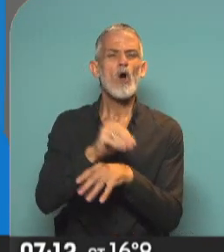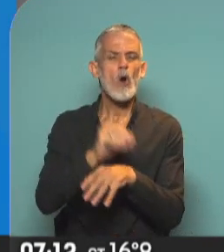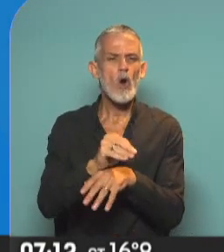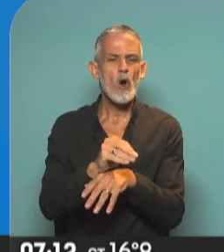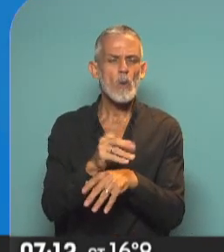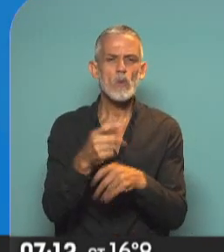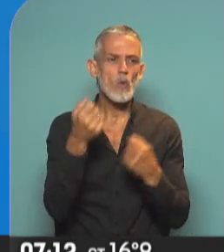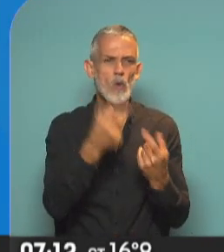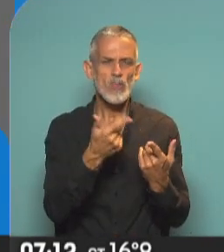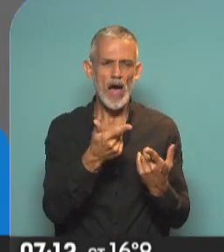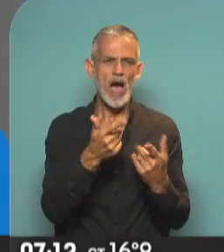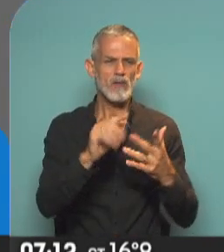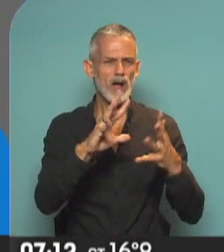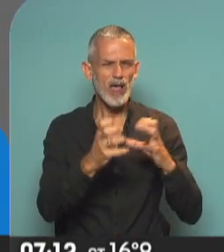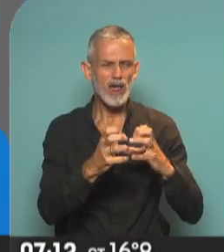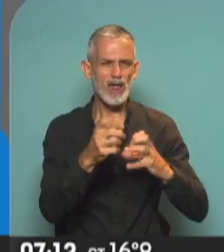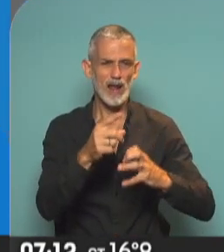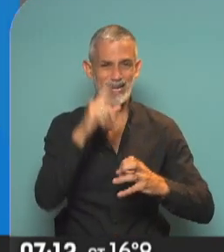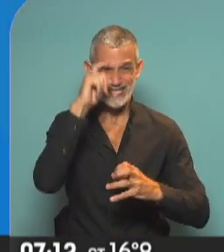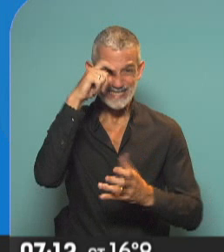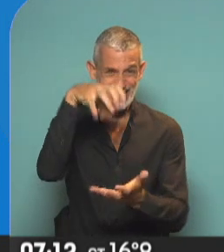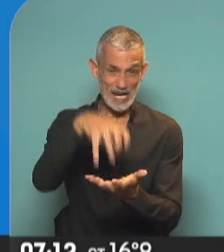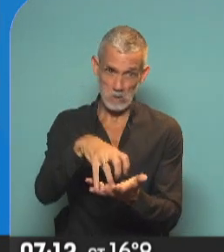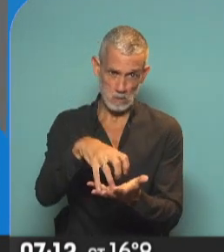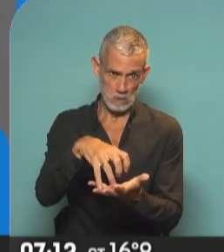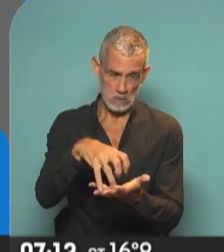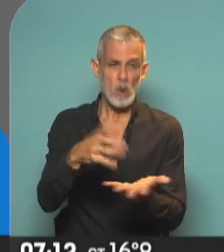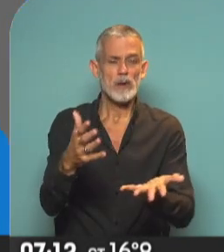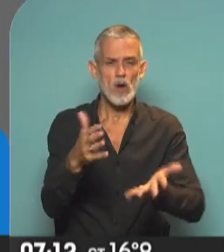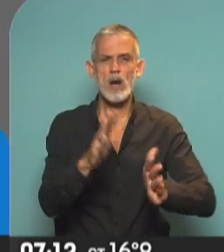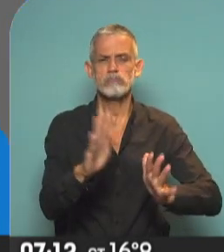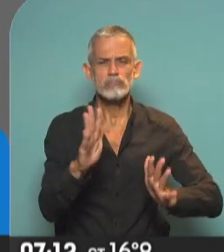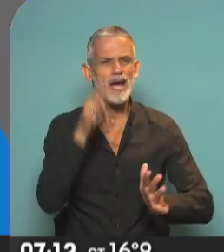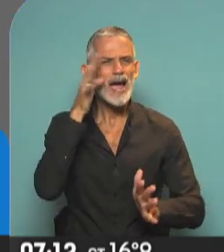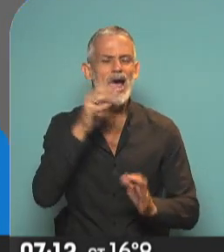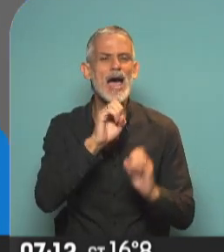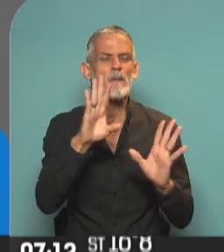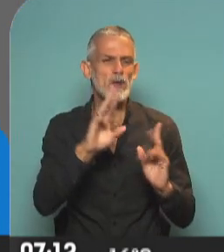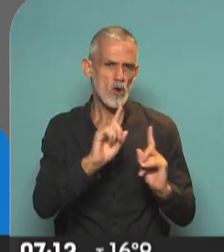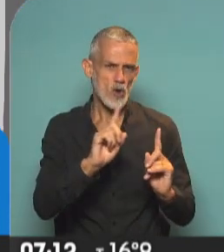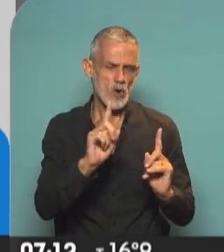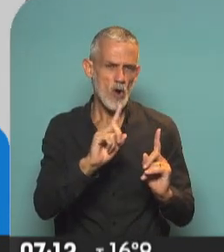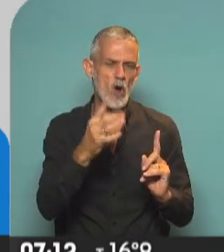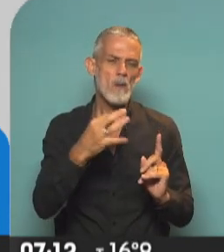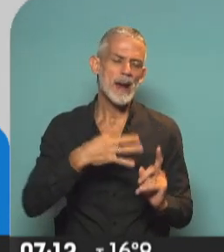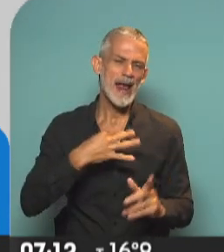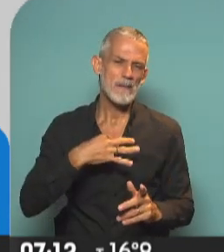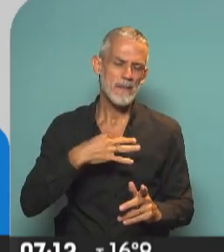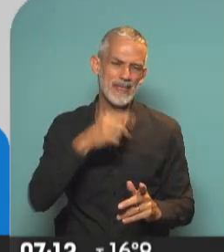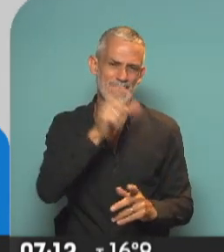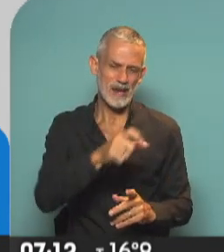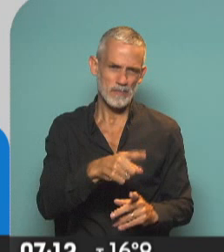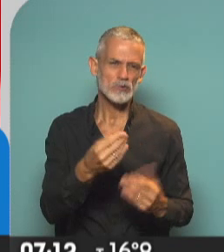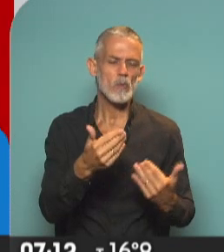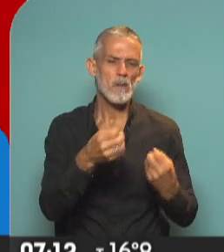tratamientos no le ocasiona un perjuicio al sanatorio, pero evita el agravamiento de las condiciones de vida del paciente, es